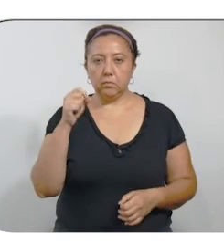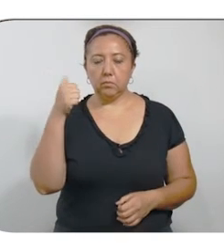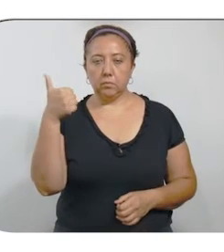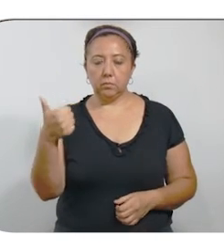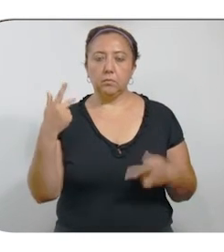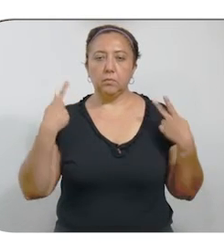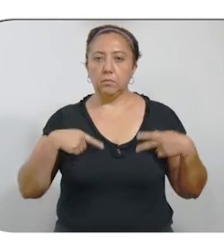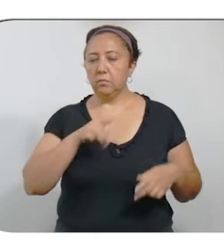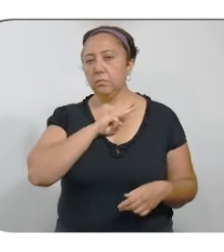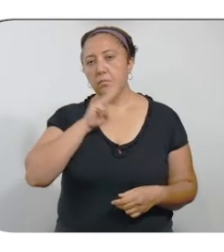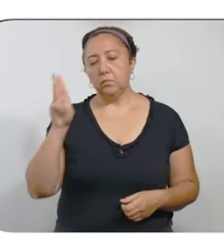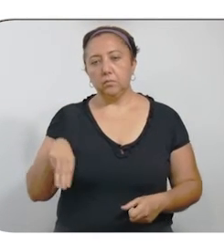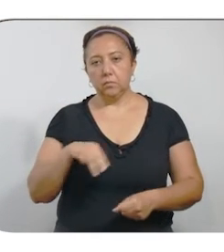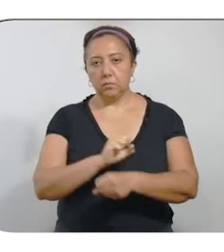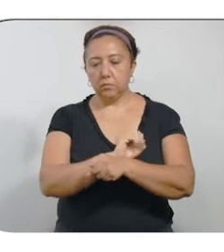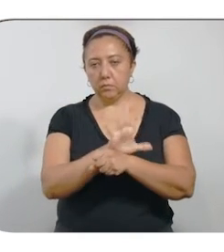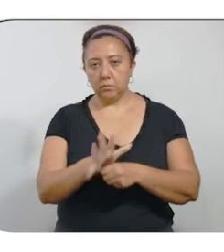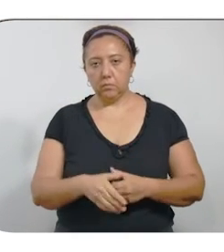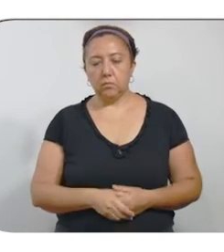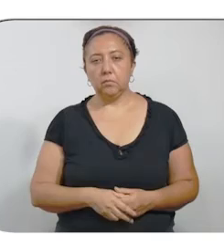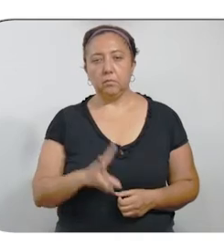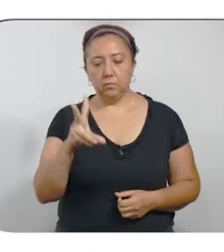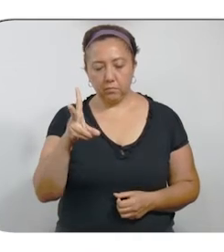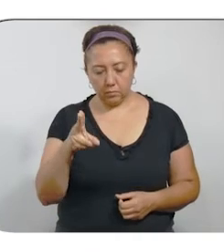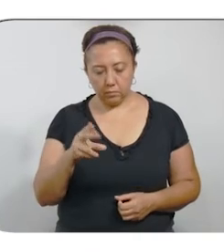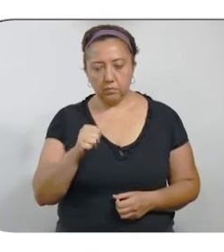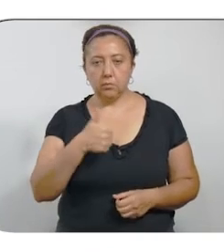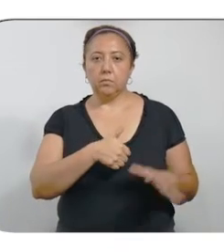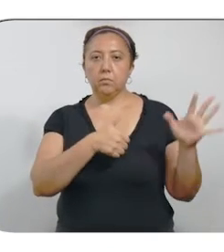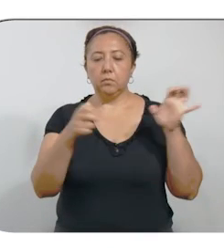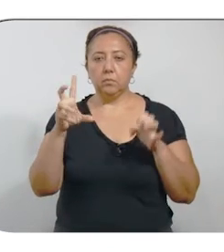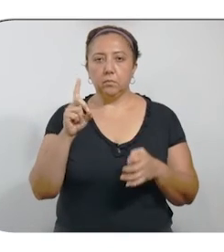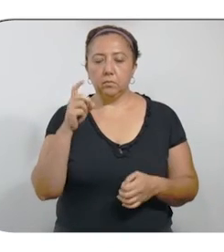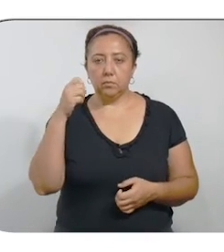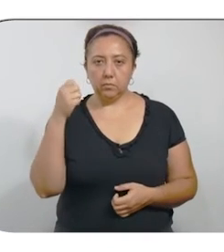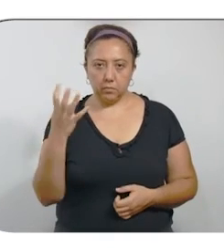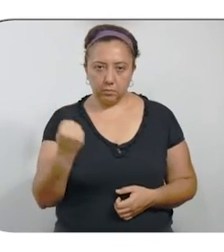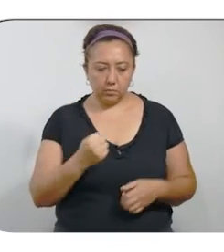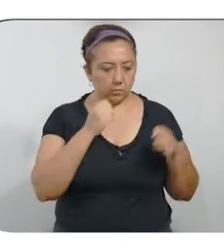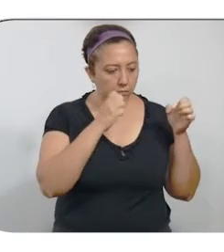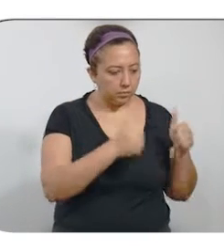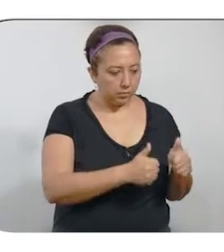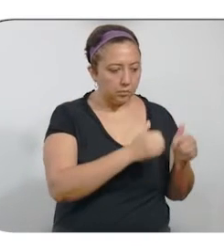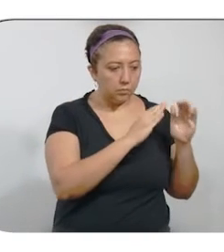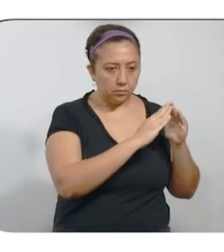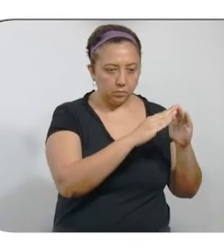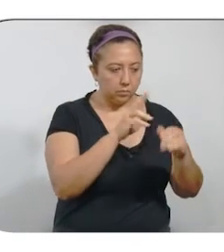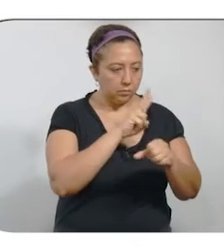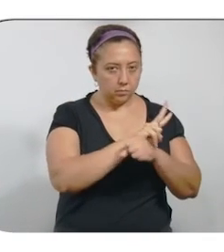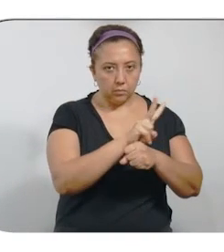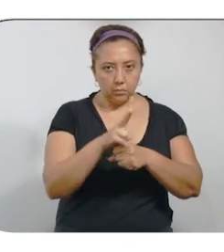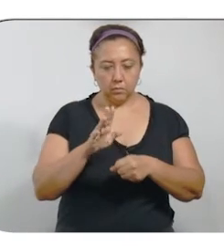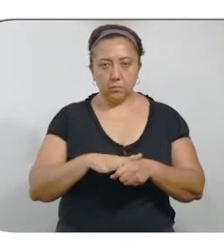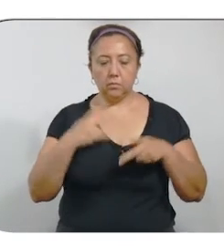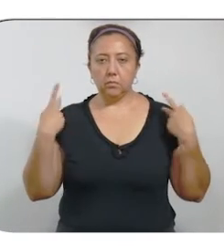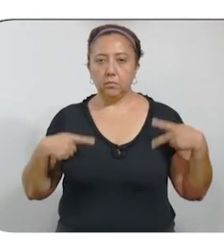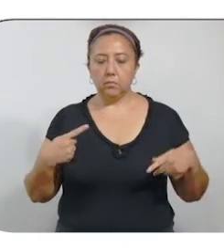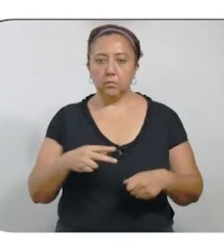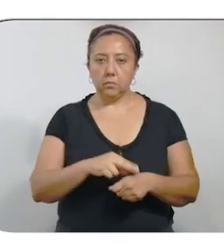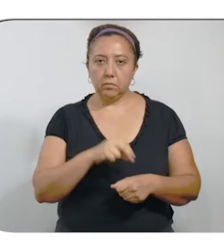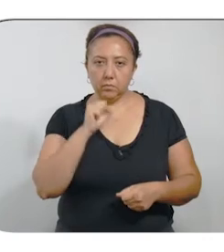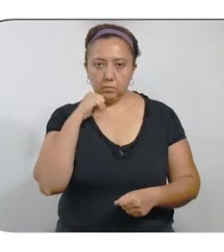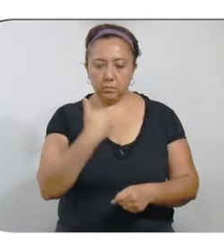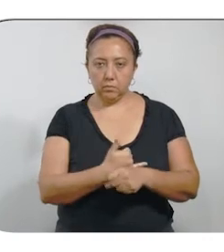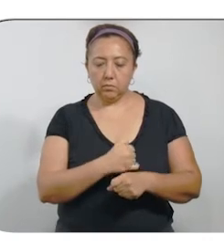las personas fallecidas a causa del coronavirus. También, 639 están estables, aislados y monitoreados constantemente por personal médico